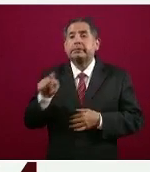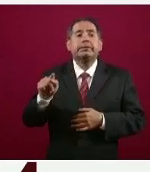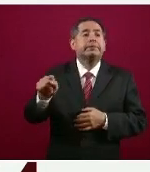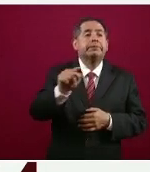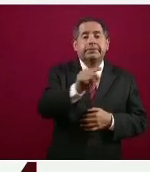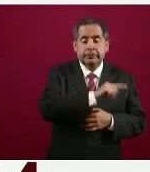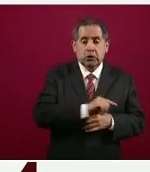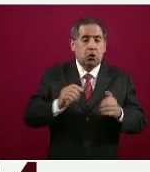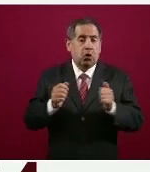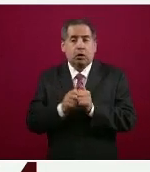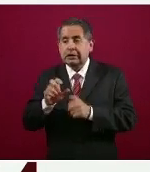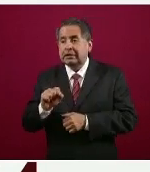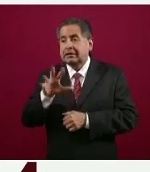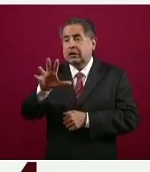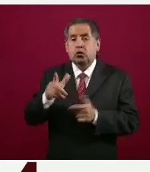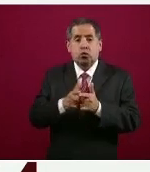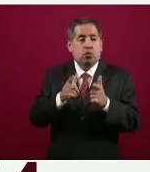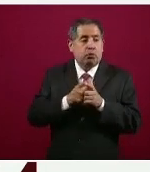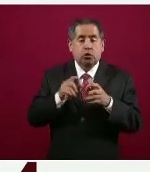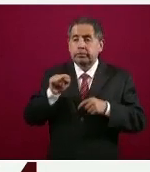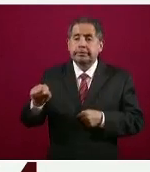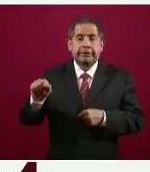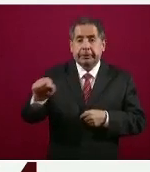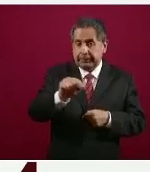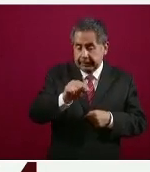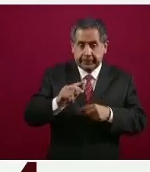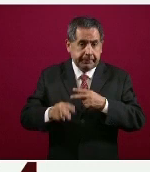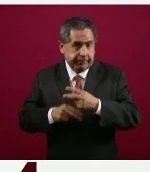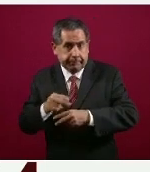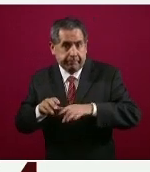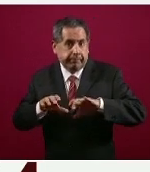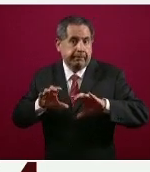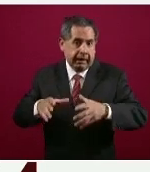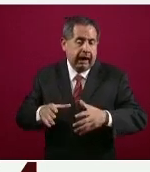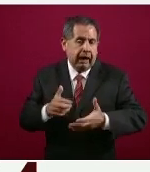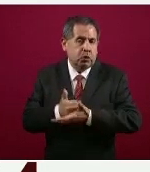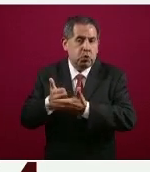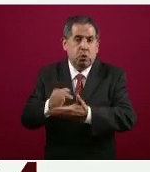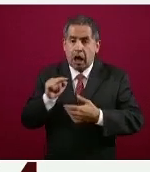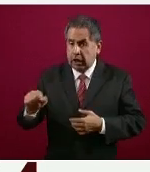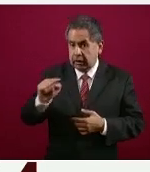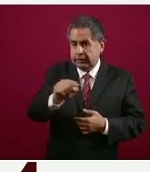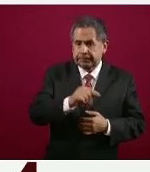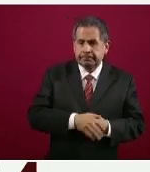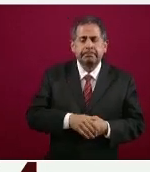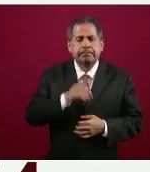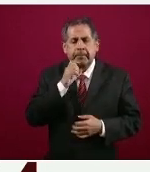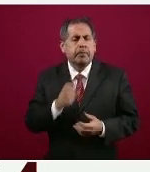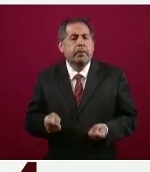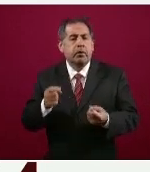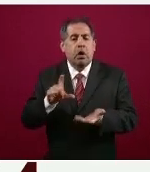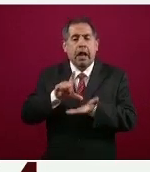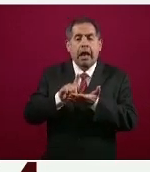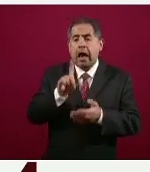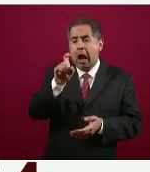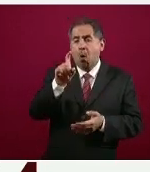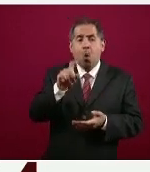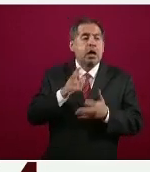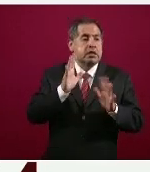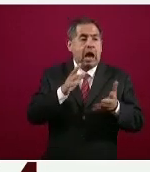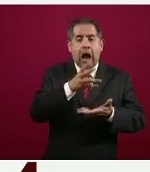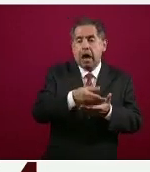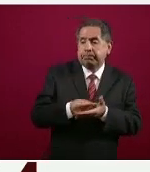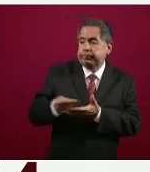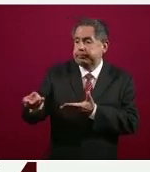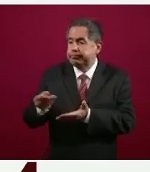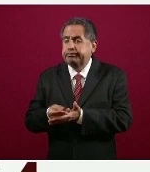y participaron 65 elementos. También mencionamos cuántos litros de agua potable fueron distribuidos en